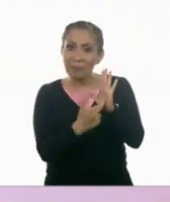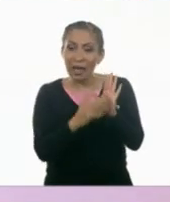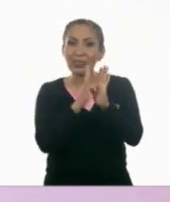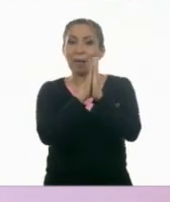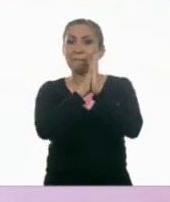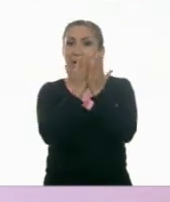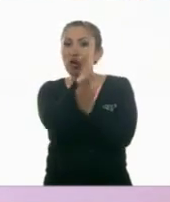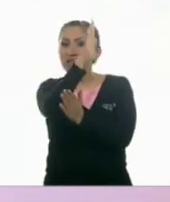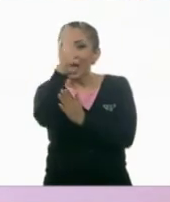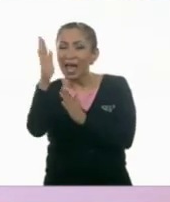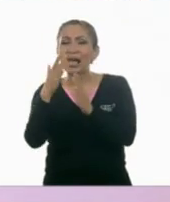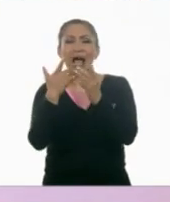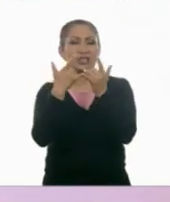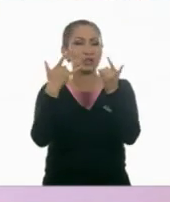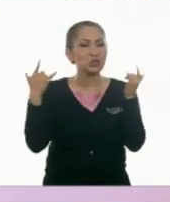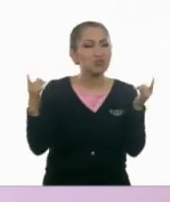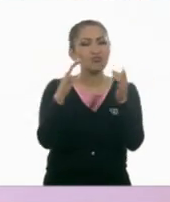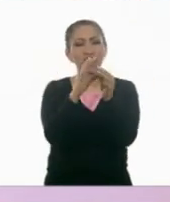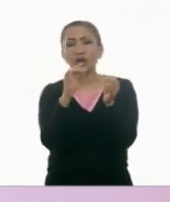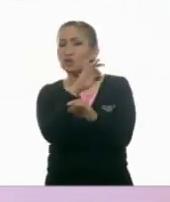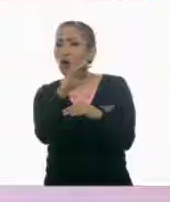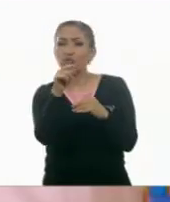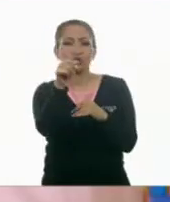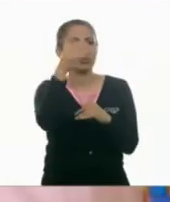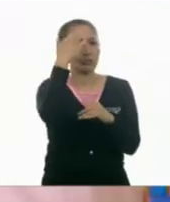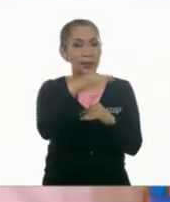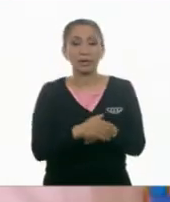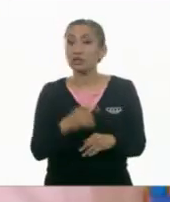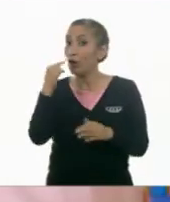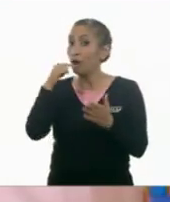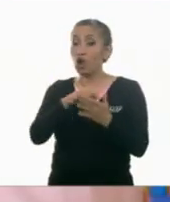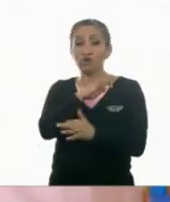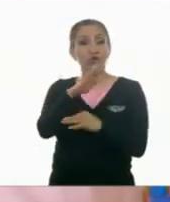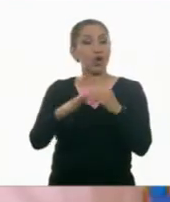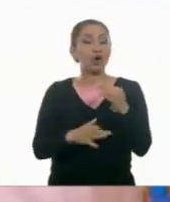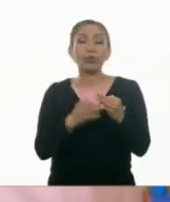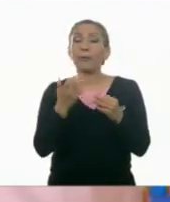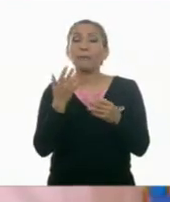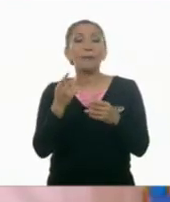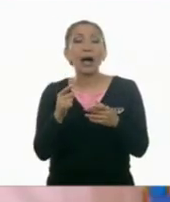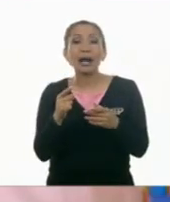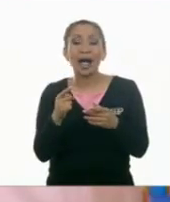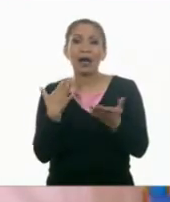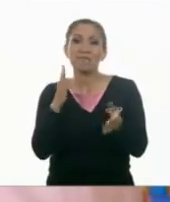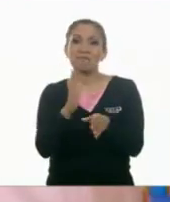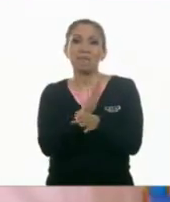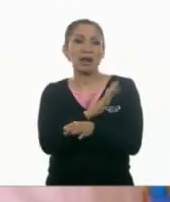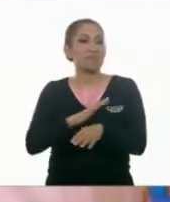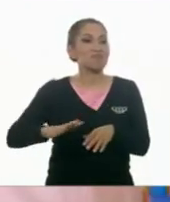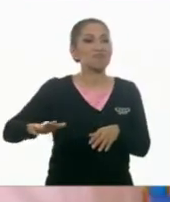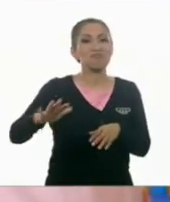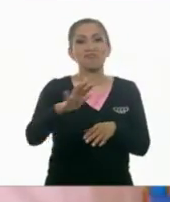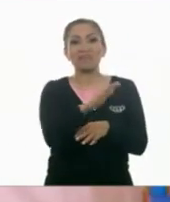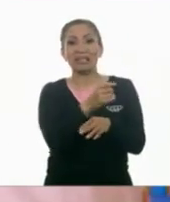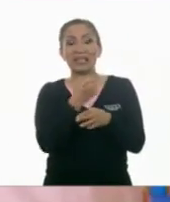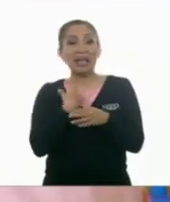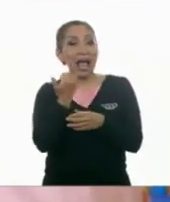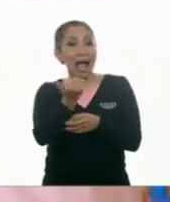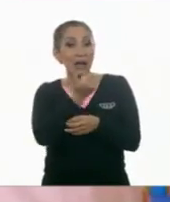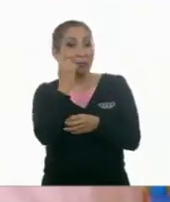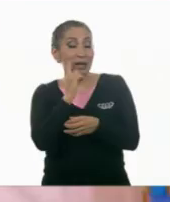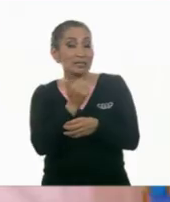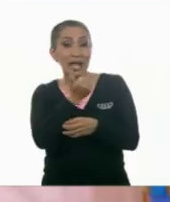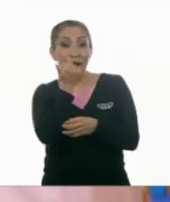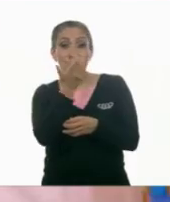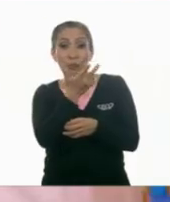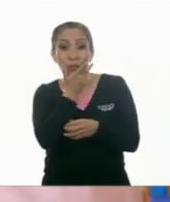de las bibliotecas, de los cuentos y todo lo que tú sabes. Yo creo que todo ha sido para el beneficio de las alumnas y